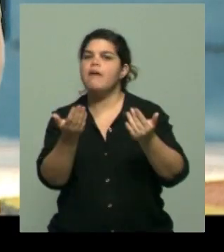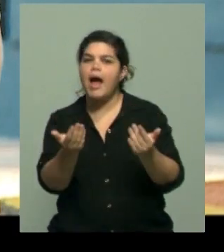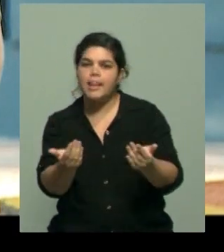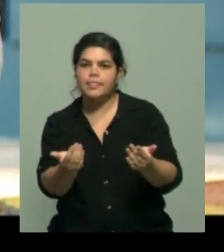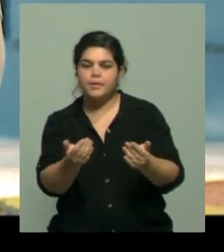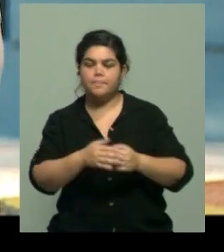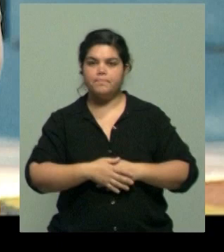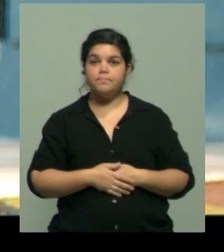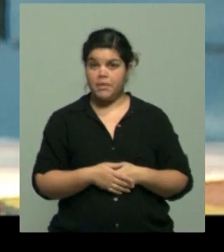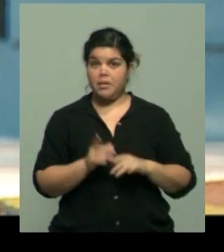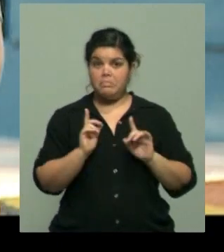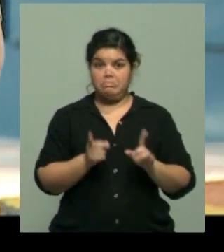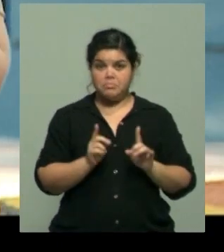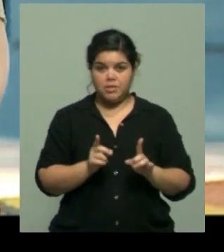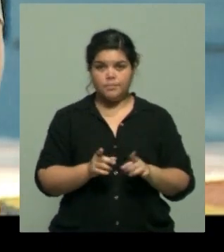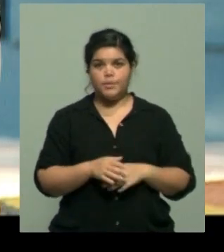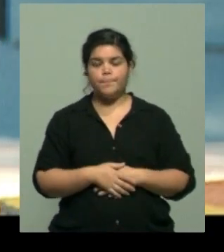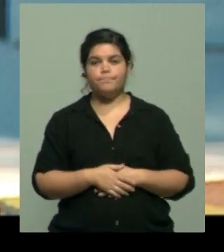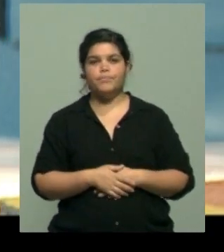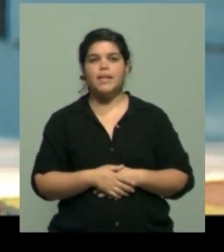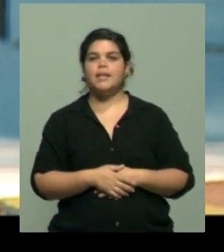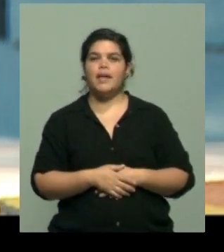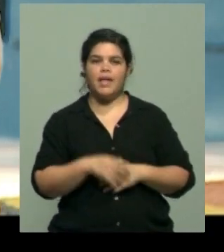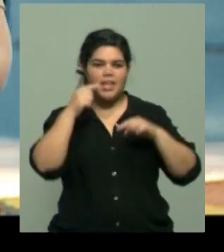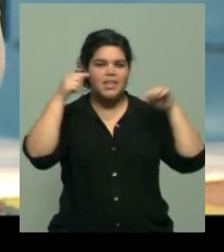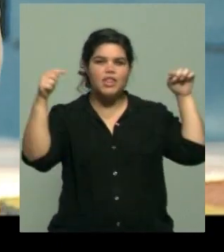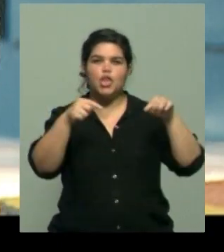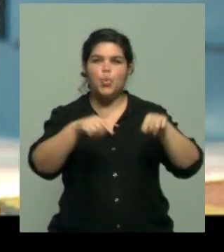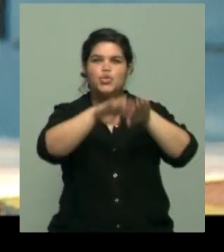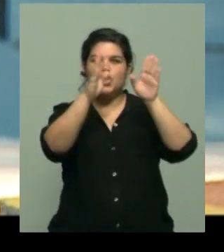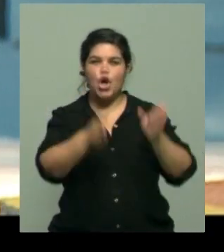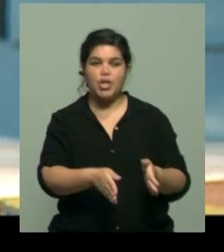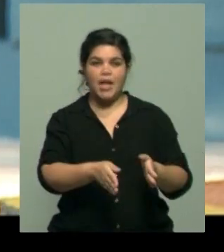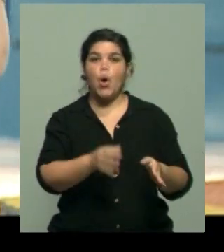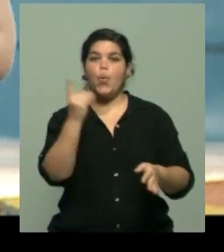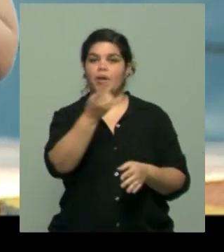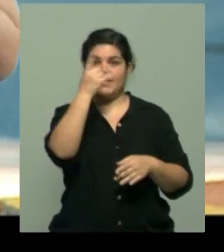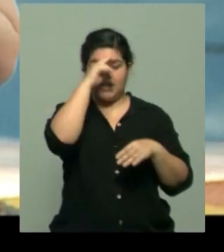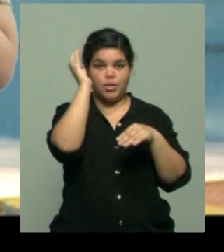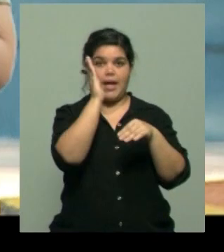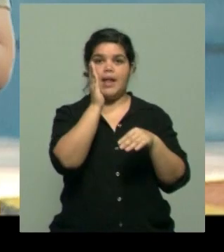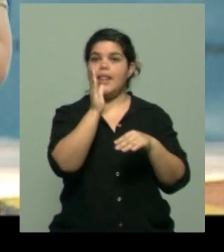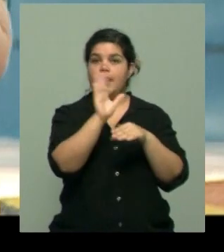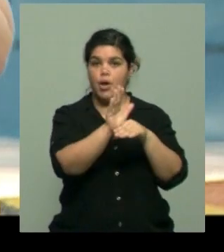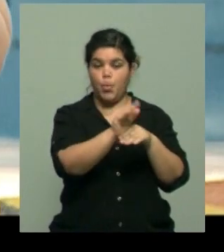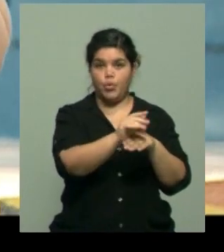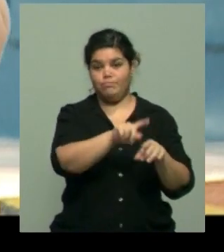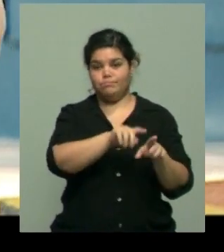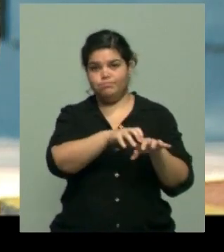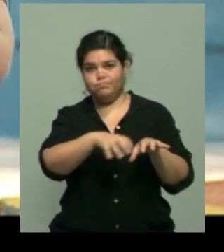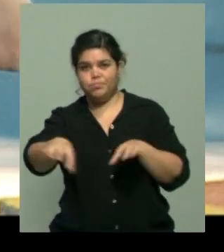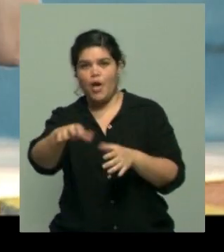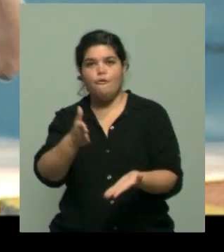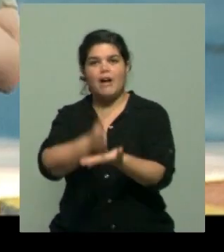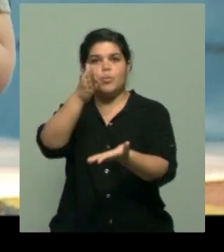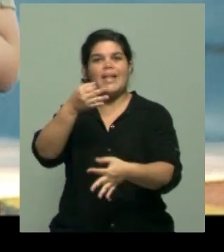tema, aquellas instituciones, sobre todo la Universidad Nacional de Cuyo, a través de la Facultad de Educación, ¿cómo es esta